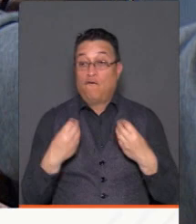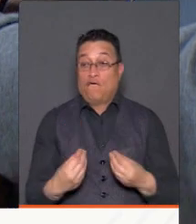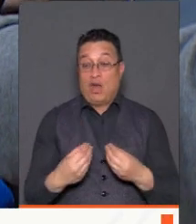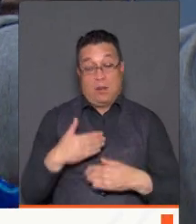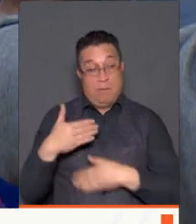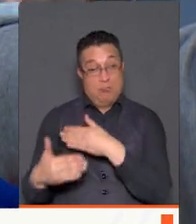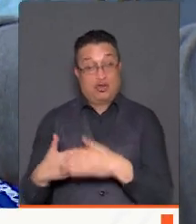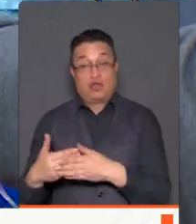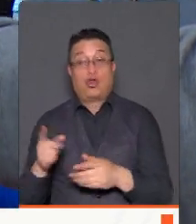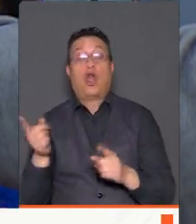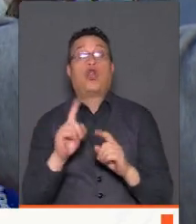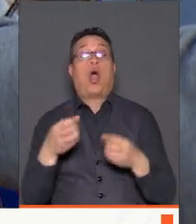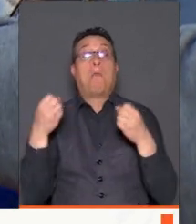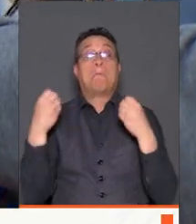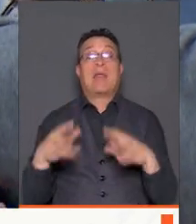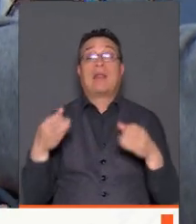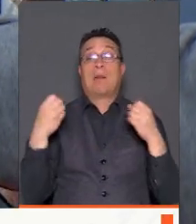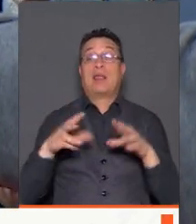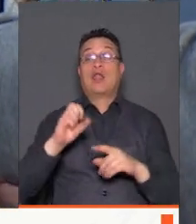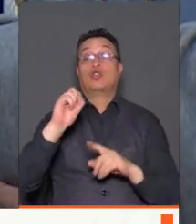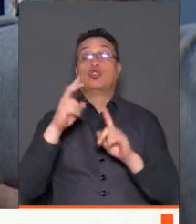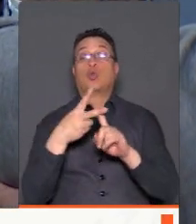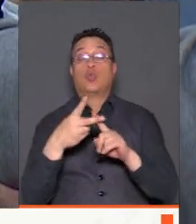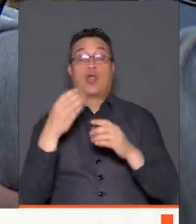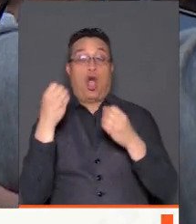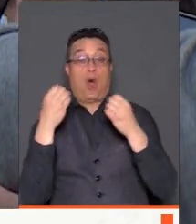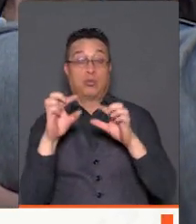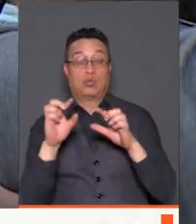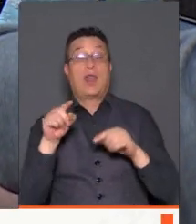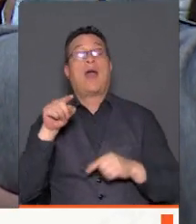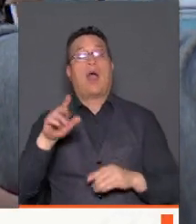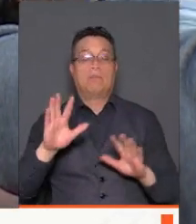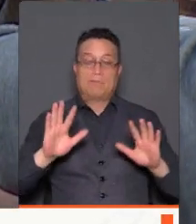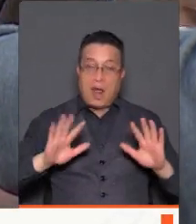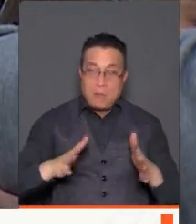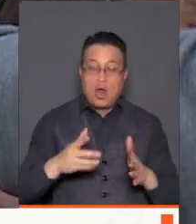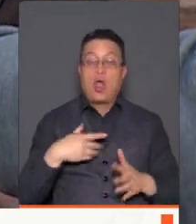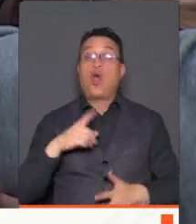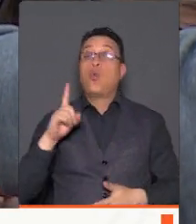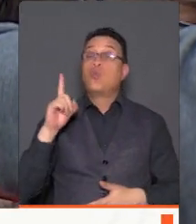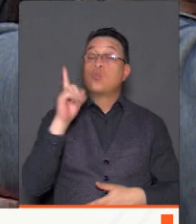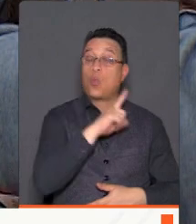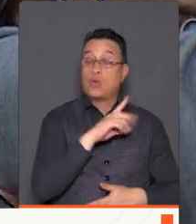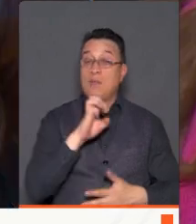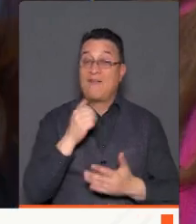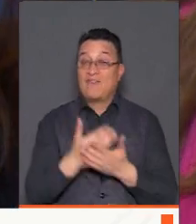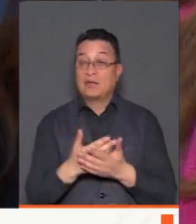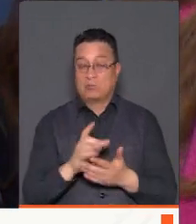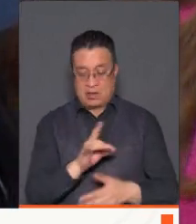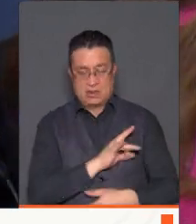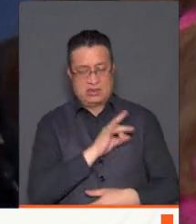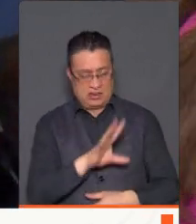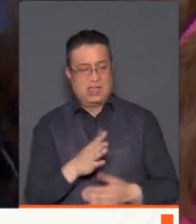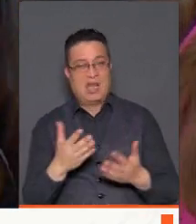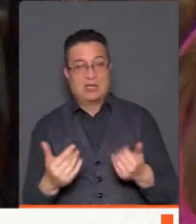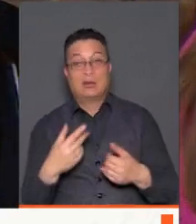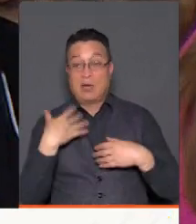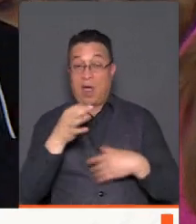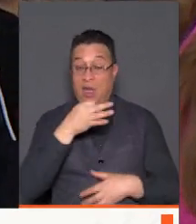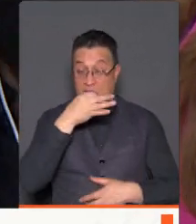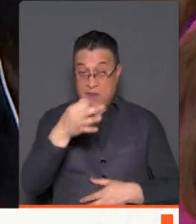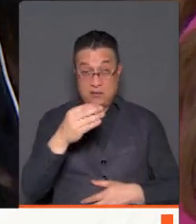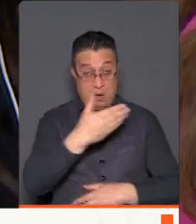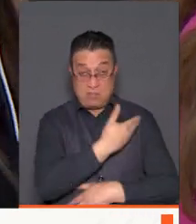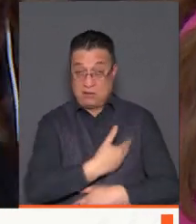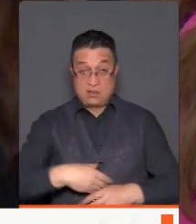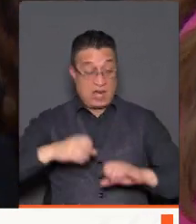no farrearnos esta segunda oportunidad que probablemente va a ser la última, porque Chile se lo merece. Lo dijo muy claramente el presidente, él